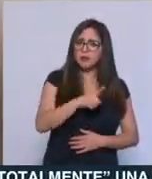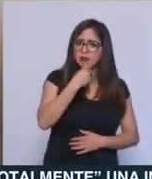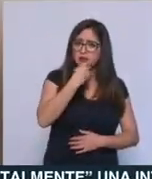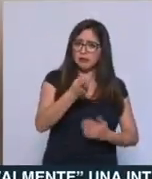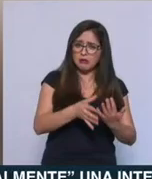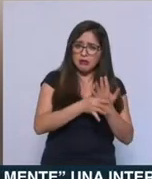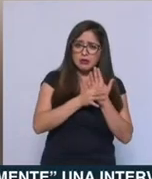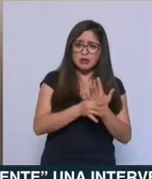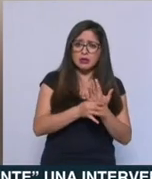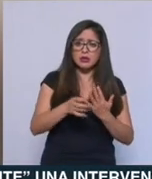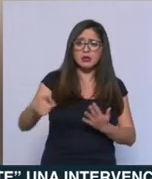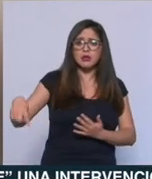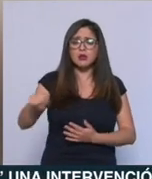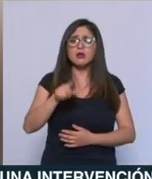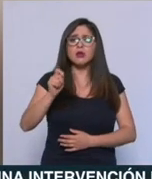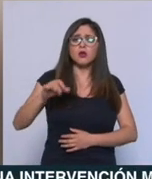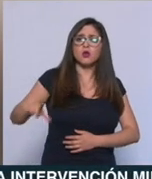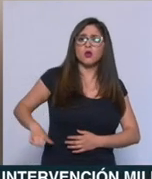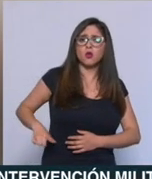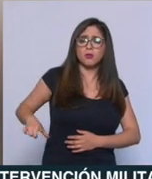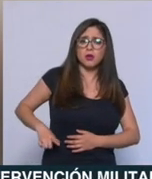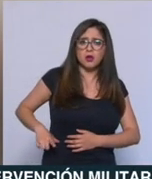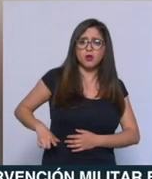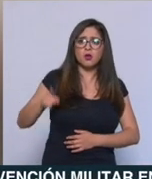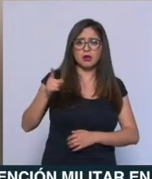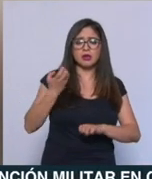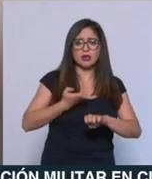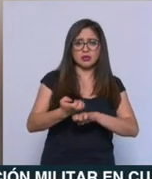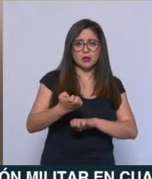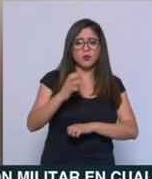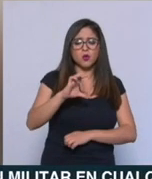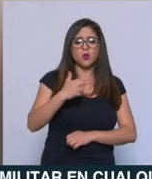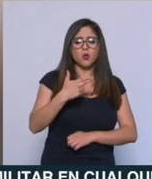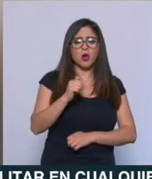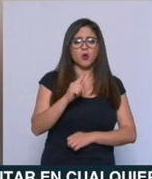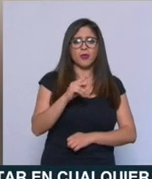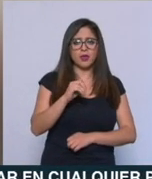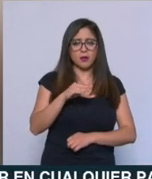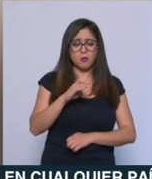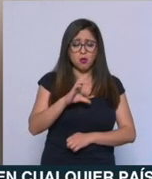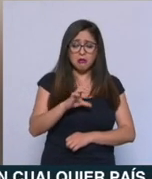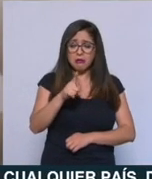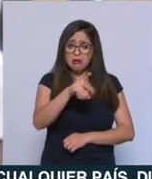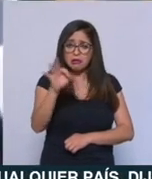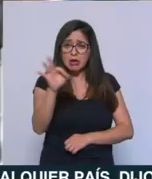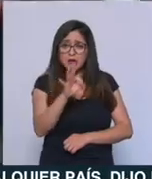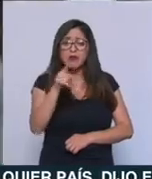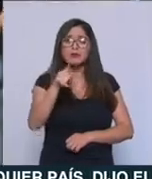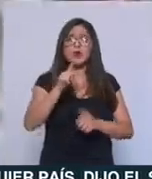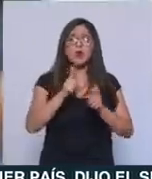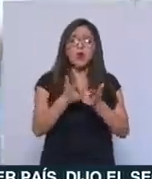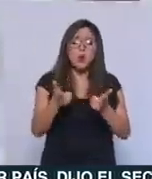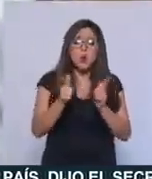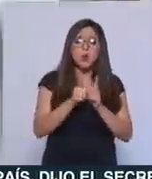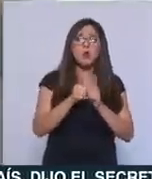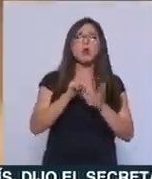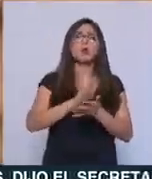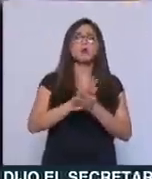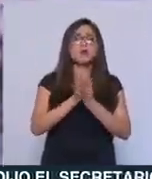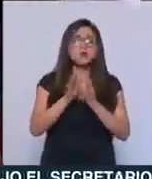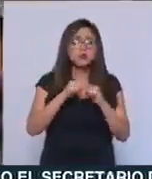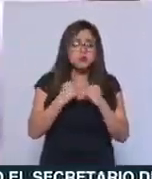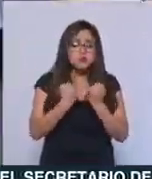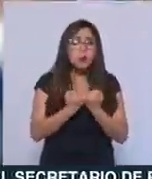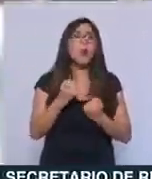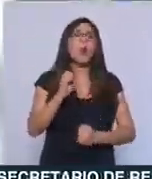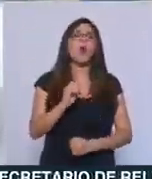dejó entrever el gobernador del estado, Cuauhtémoc Blanco Bravo, que pudiera ser delincuencia organizada. Otras versiones